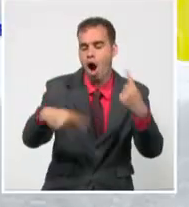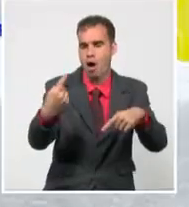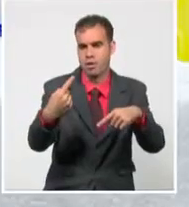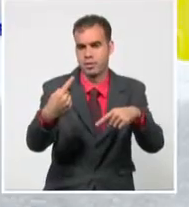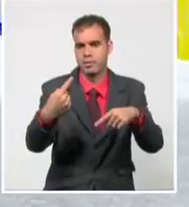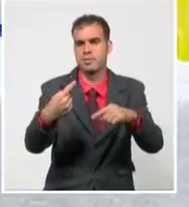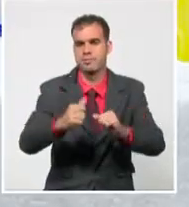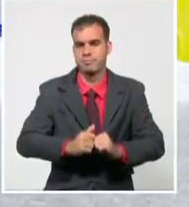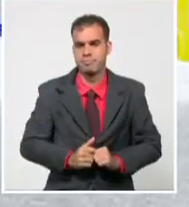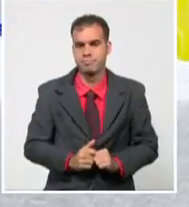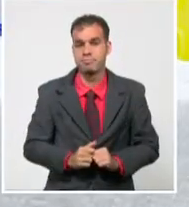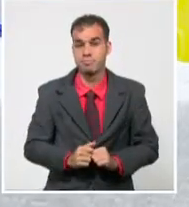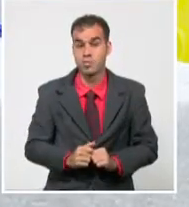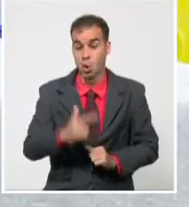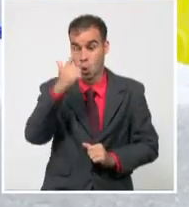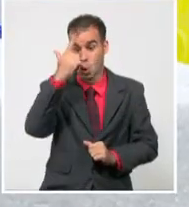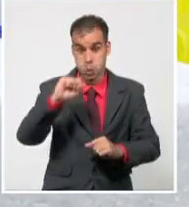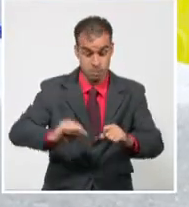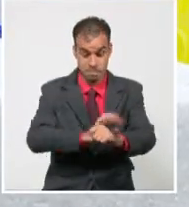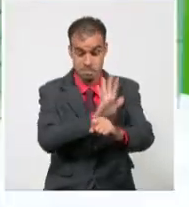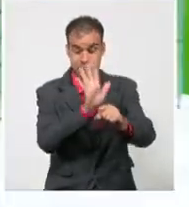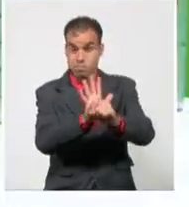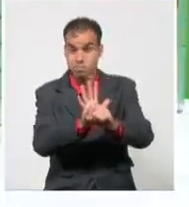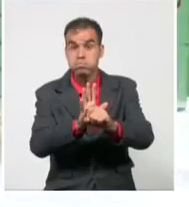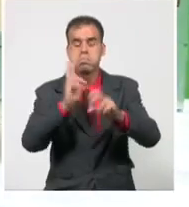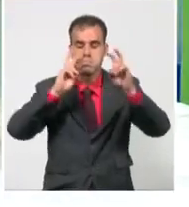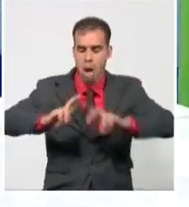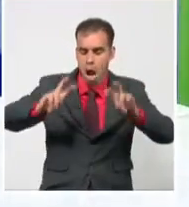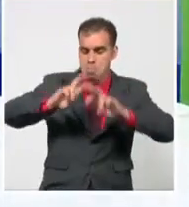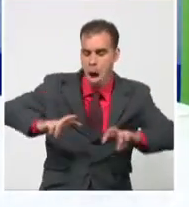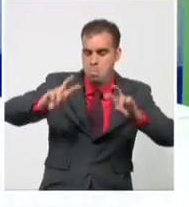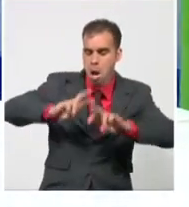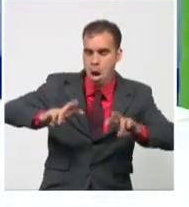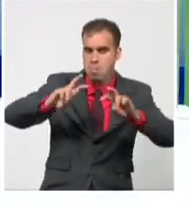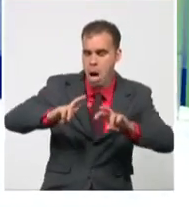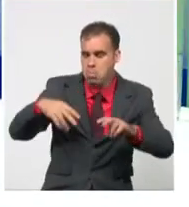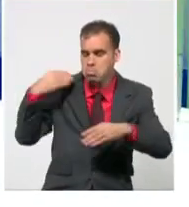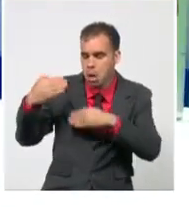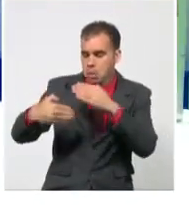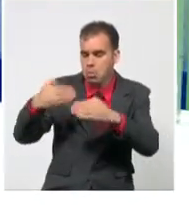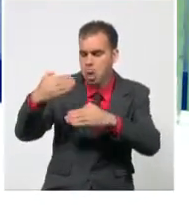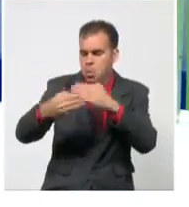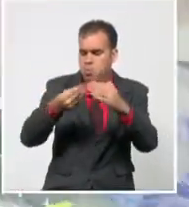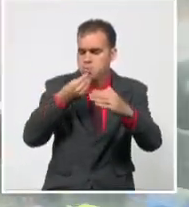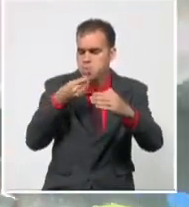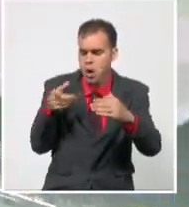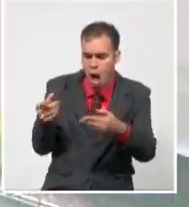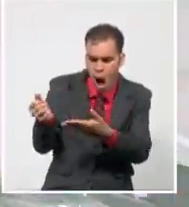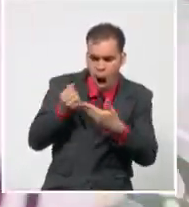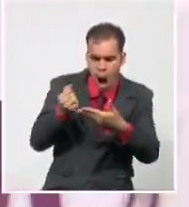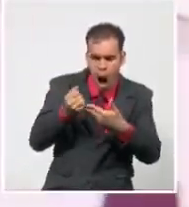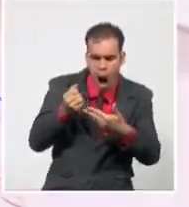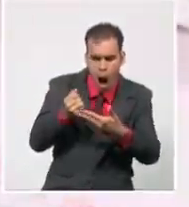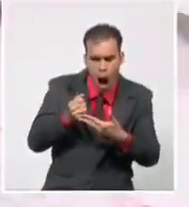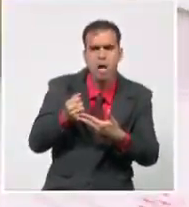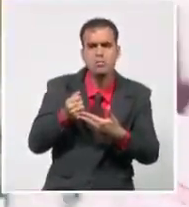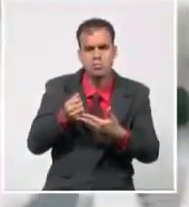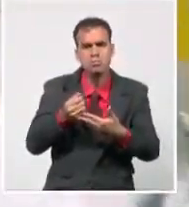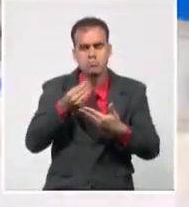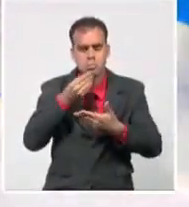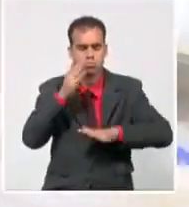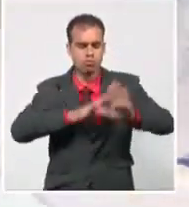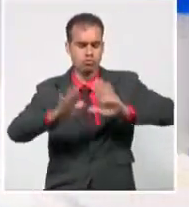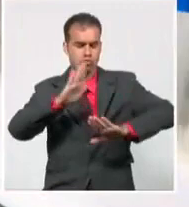raíz de la pandemia iniciaron nuevas investigaciones sobre el posible efecto que podían tener estas células para combatir